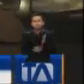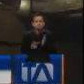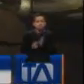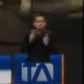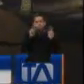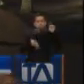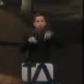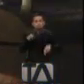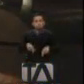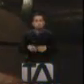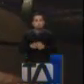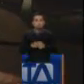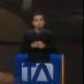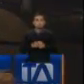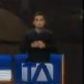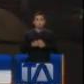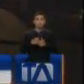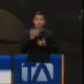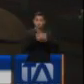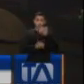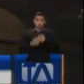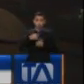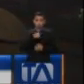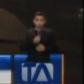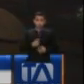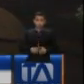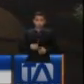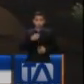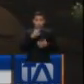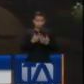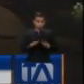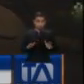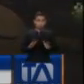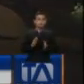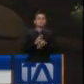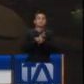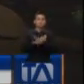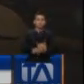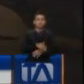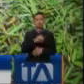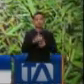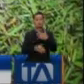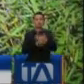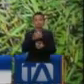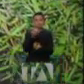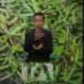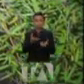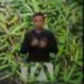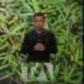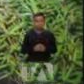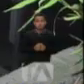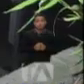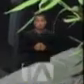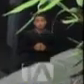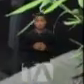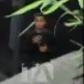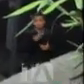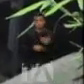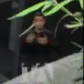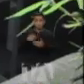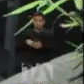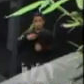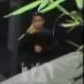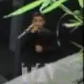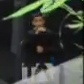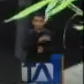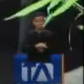pasaba. A ordenar la autopsia correspondiente, luego de eso se determinará cuáles son las causas de muerte, etc. Los hijos menores de edad del hombre